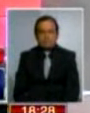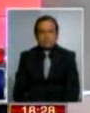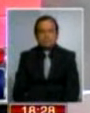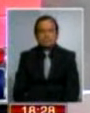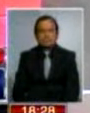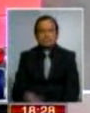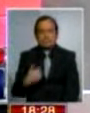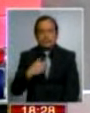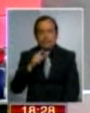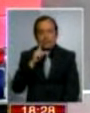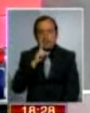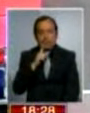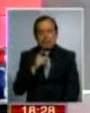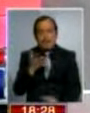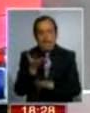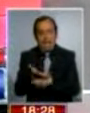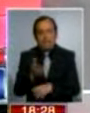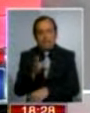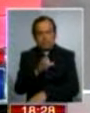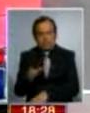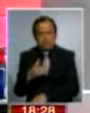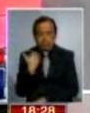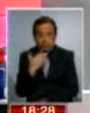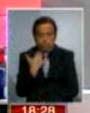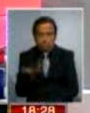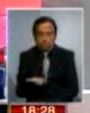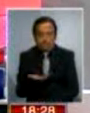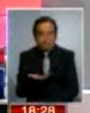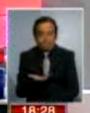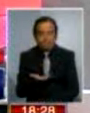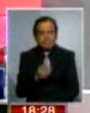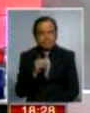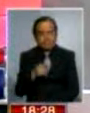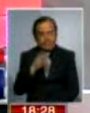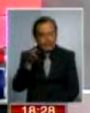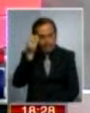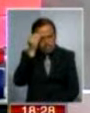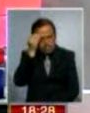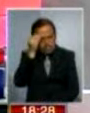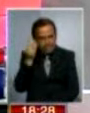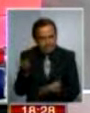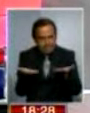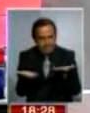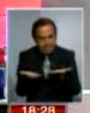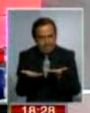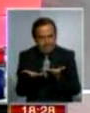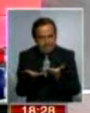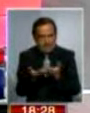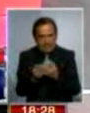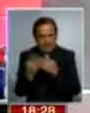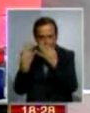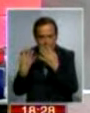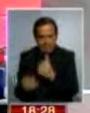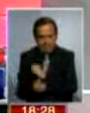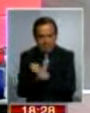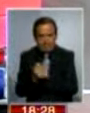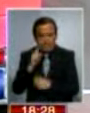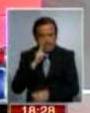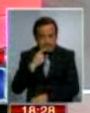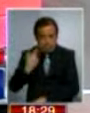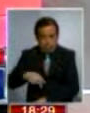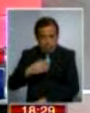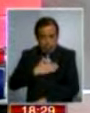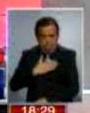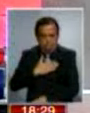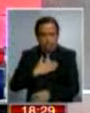Y tenemos gente que perdió la vida en ese proceso. Entonces, ¿qué se aprendió de ello? Entonces, Gendarmería no tiene recursos propios para hacer esto. Esto es el